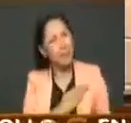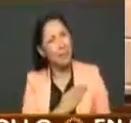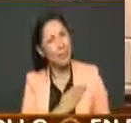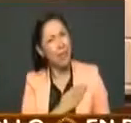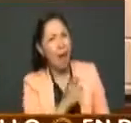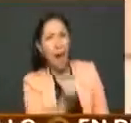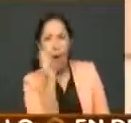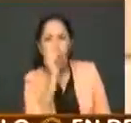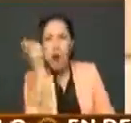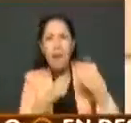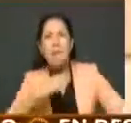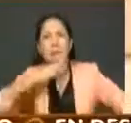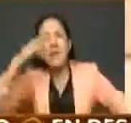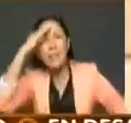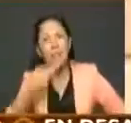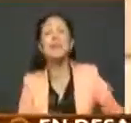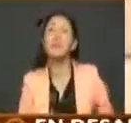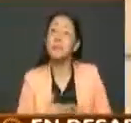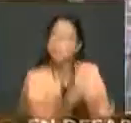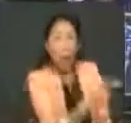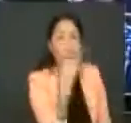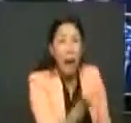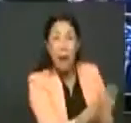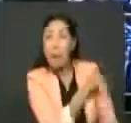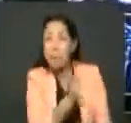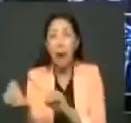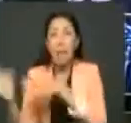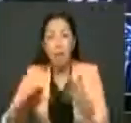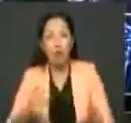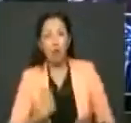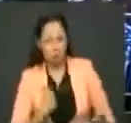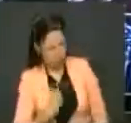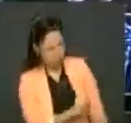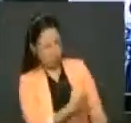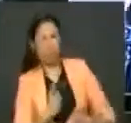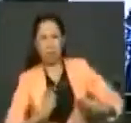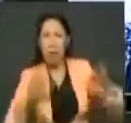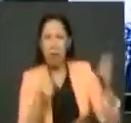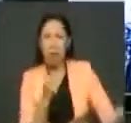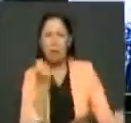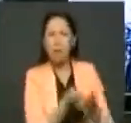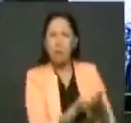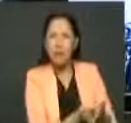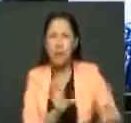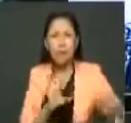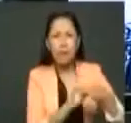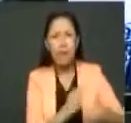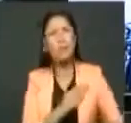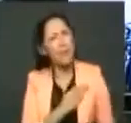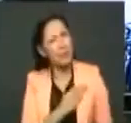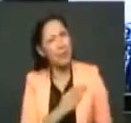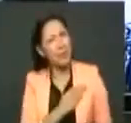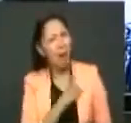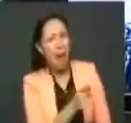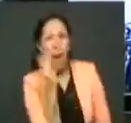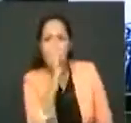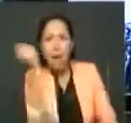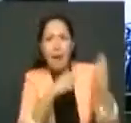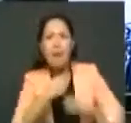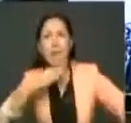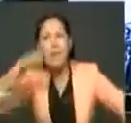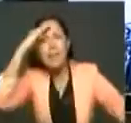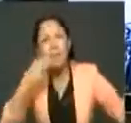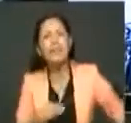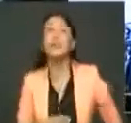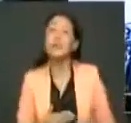Medellín, ni más ni menos. Señor senador, permítame, presidente, voy a hacer una declaración pública de